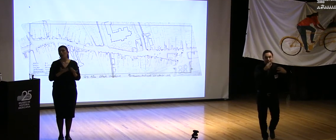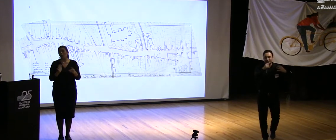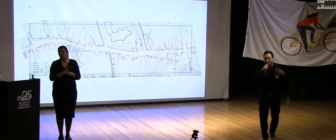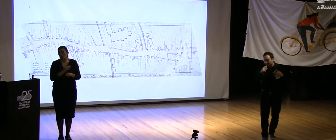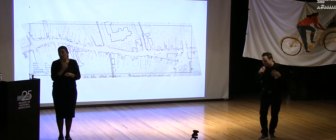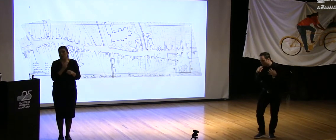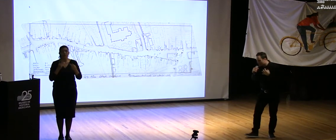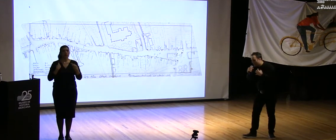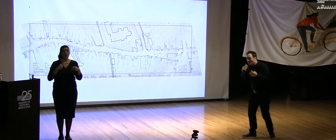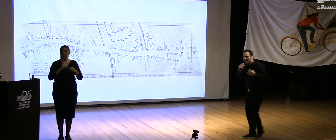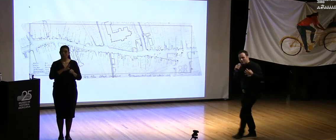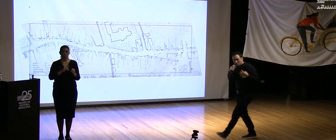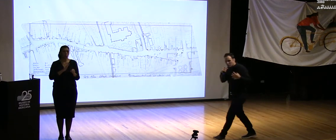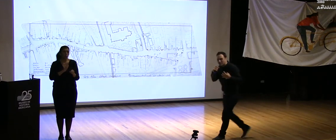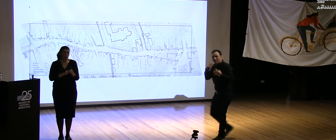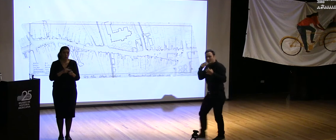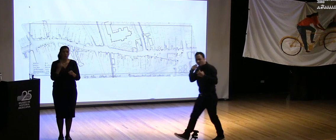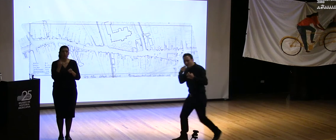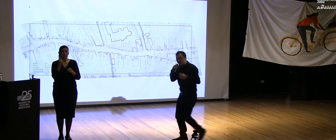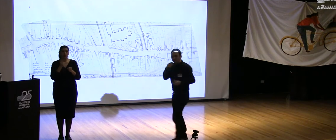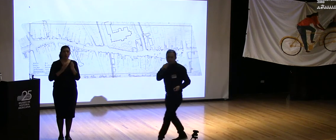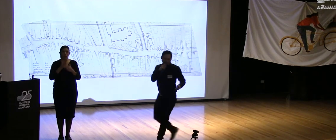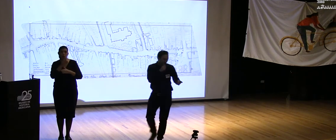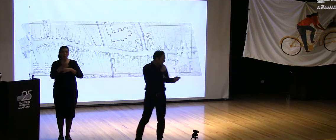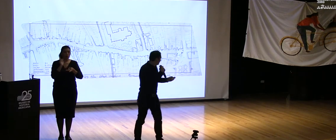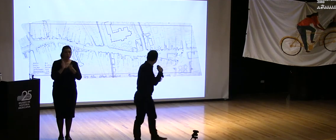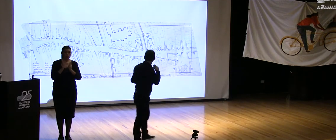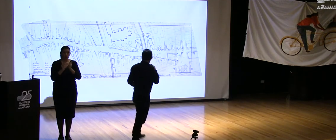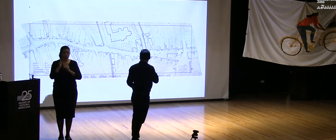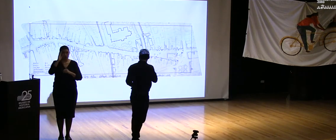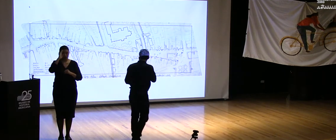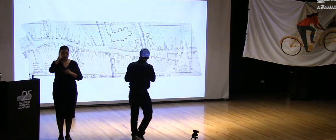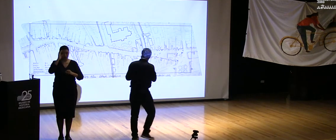calle y que necesita la velocidad humana de los 4 kilómetros por hora.